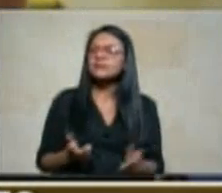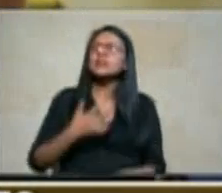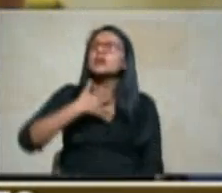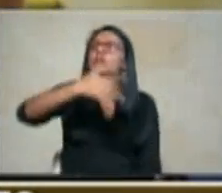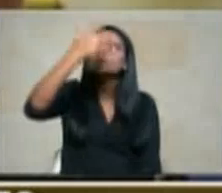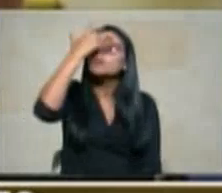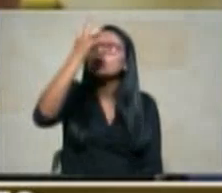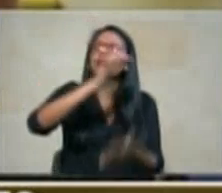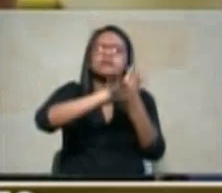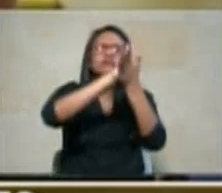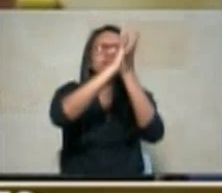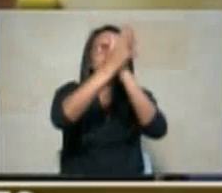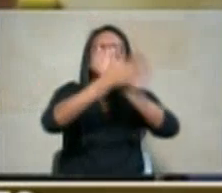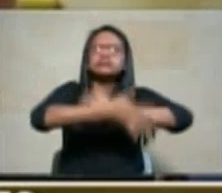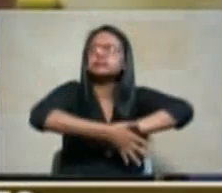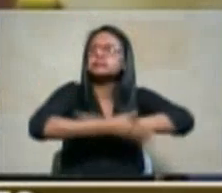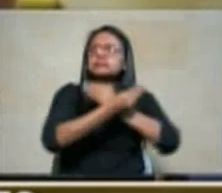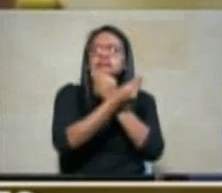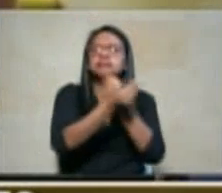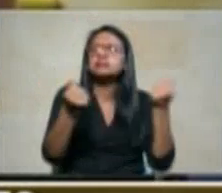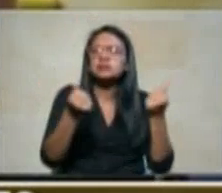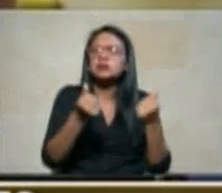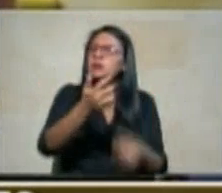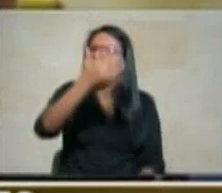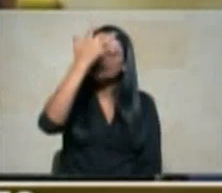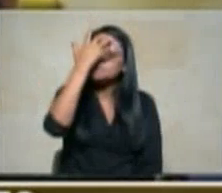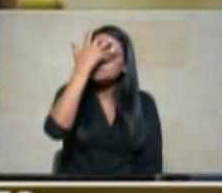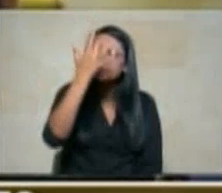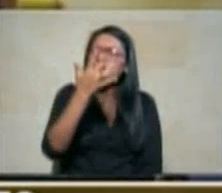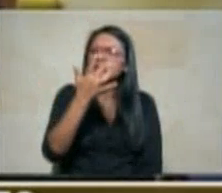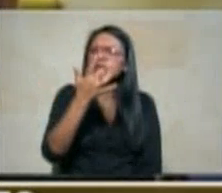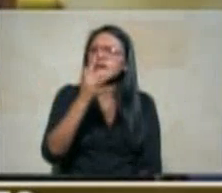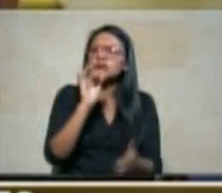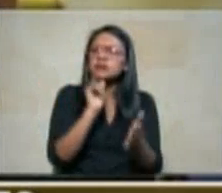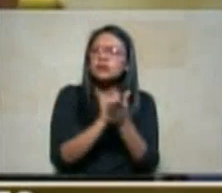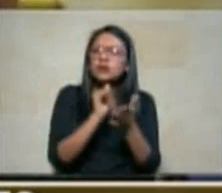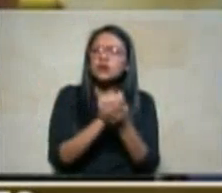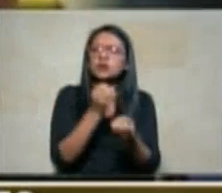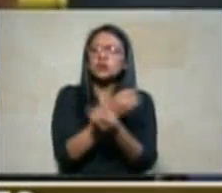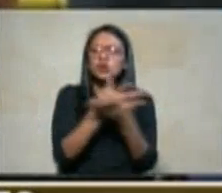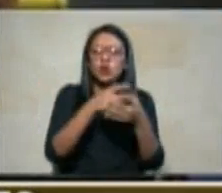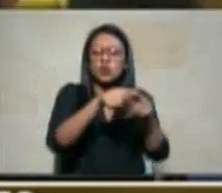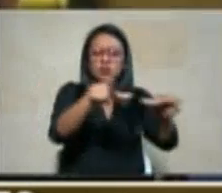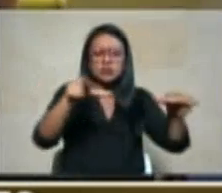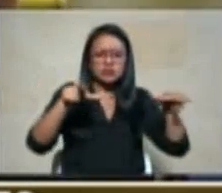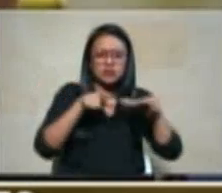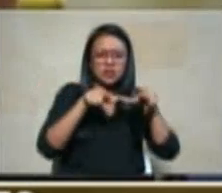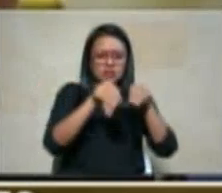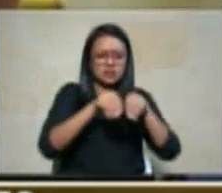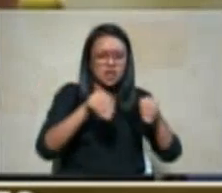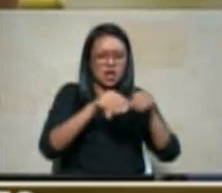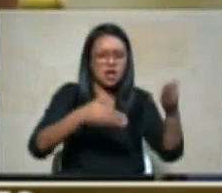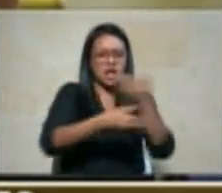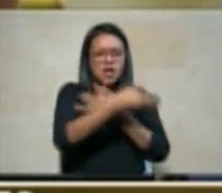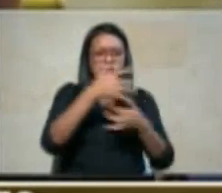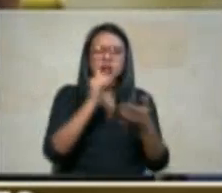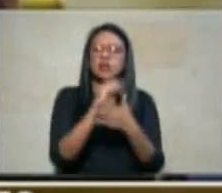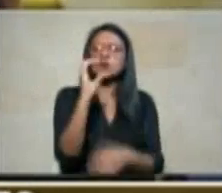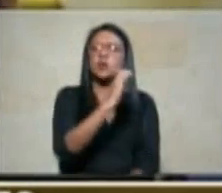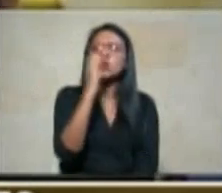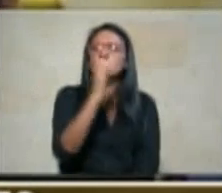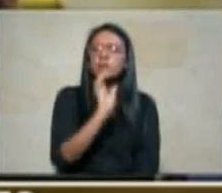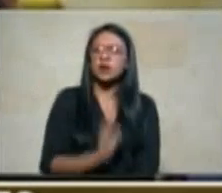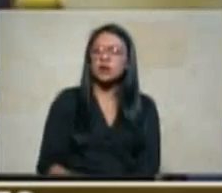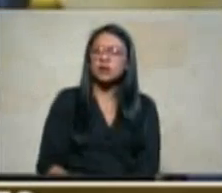las transacciones de tierra en Colombia? Nadie compra, nadie vende. Es